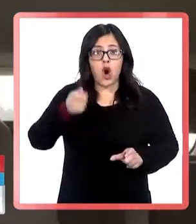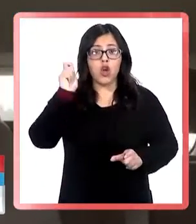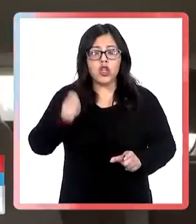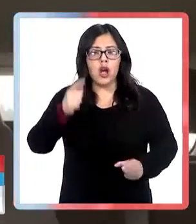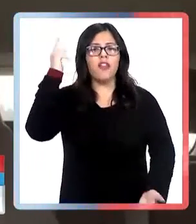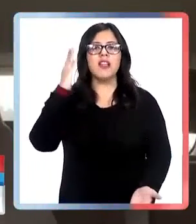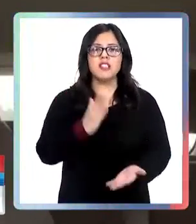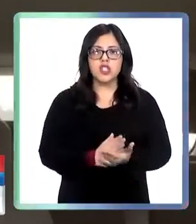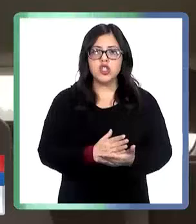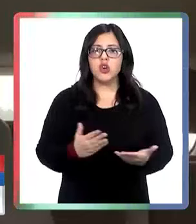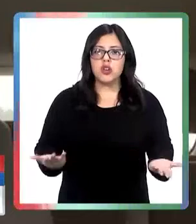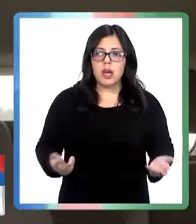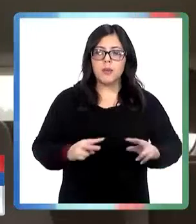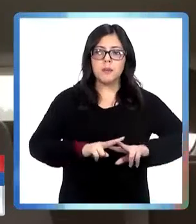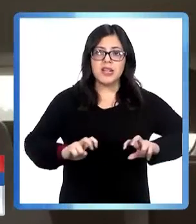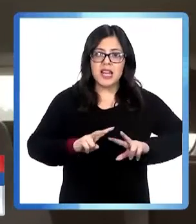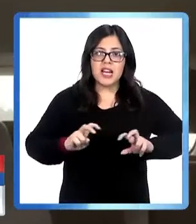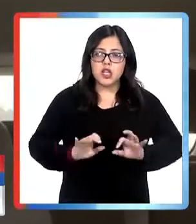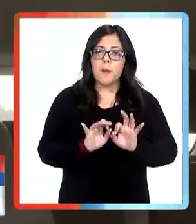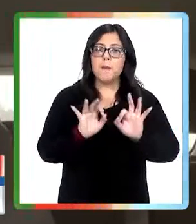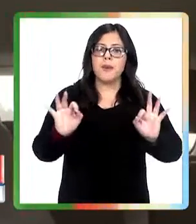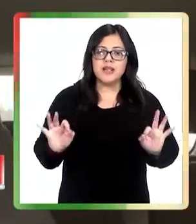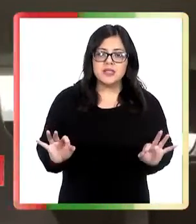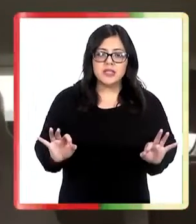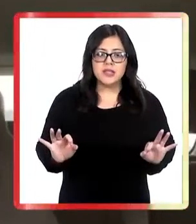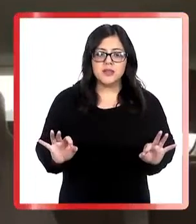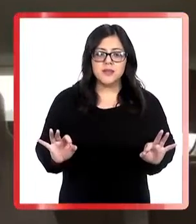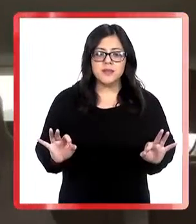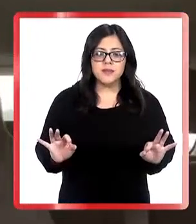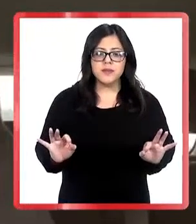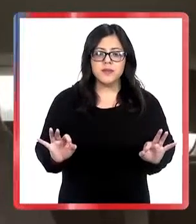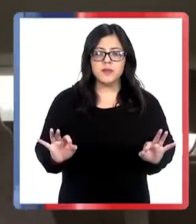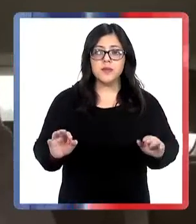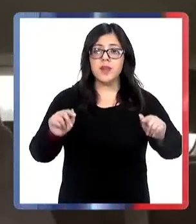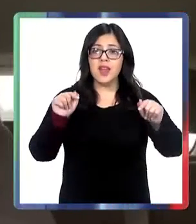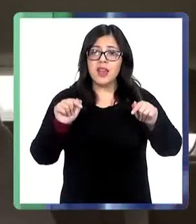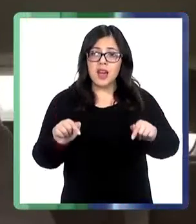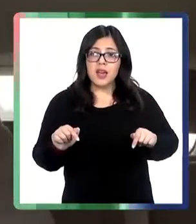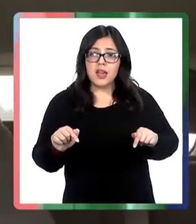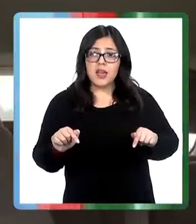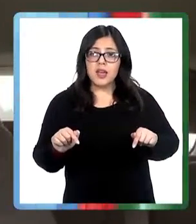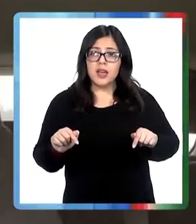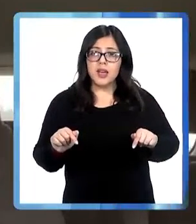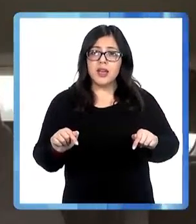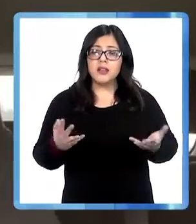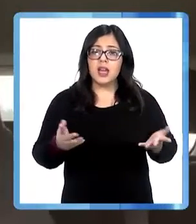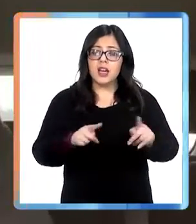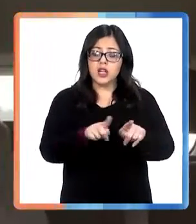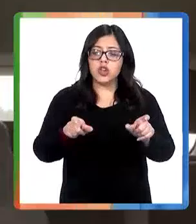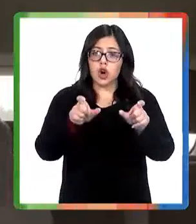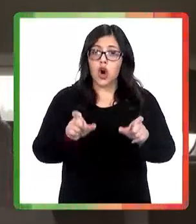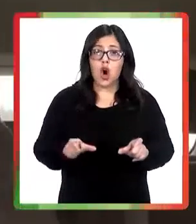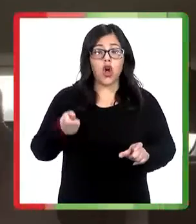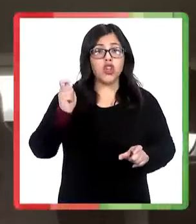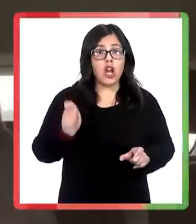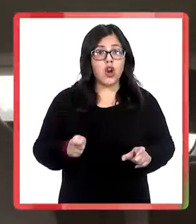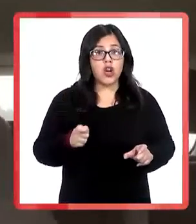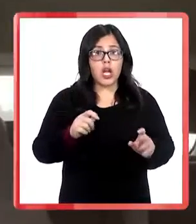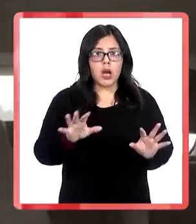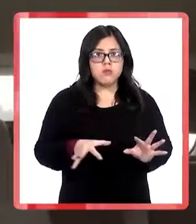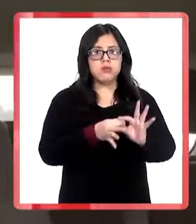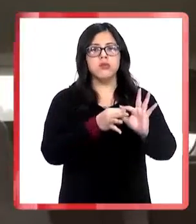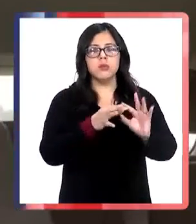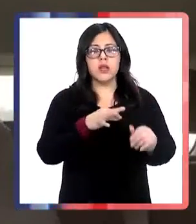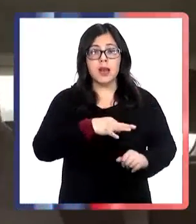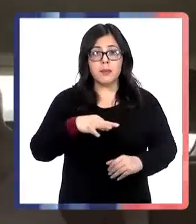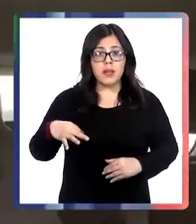la decisión de hacer una investigación especial y que se instale la Contraloría